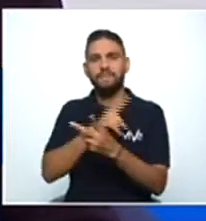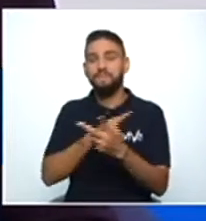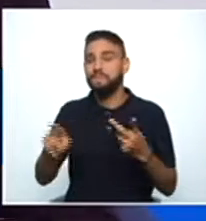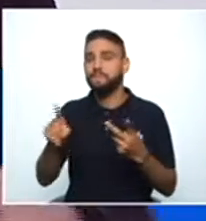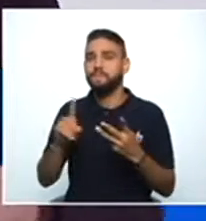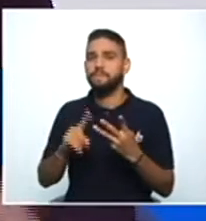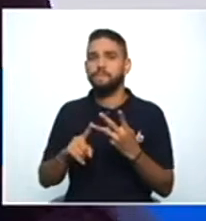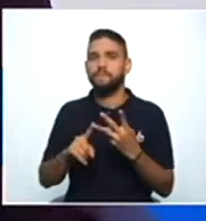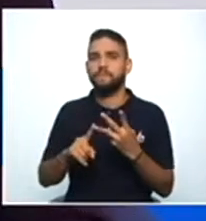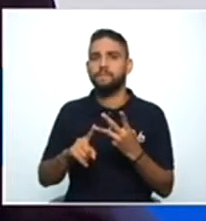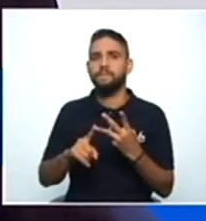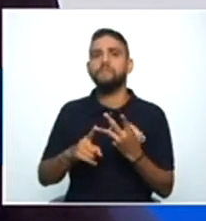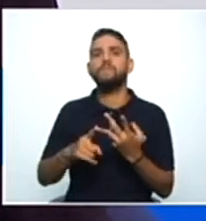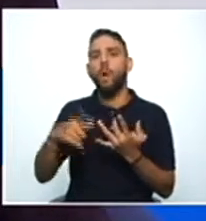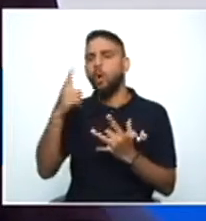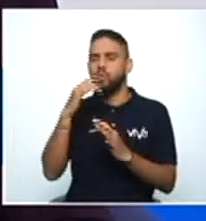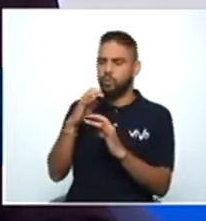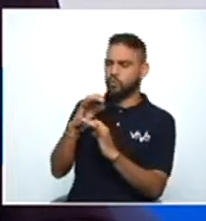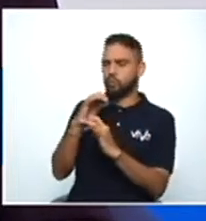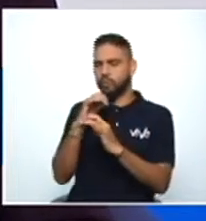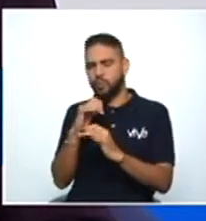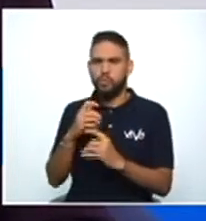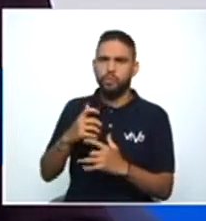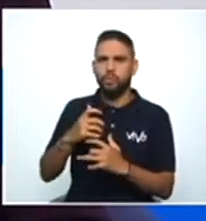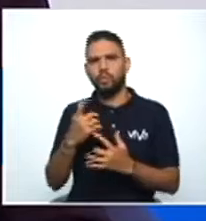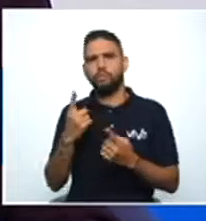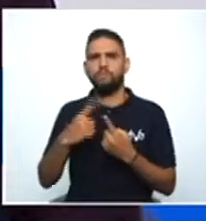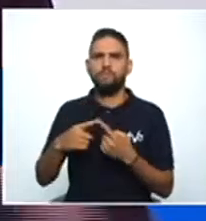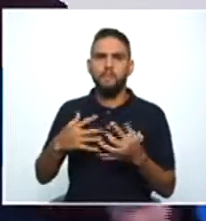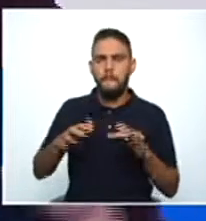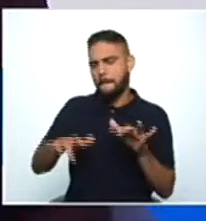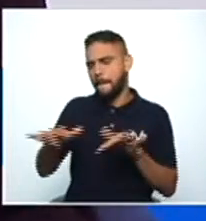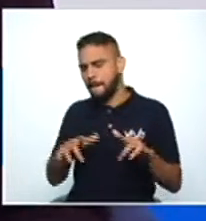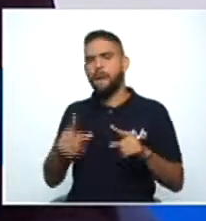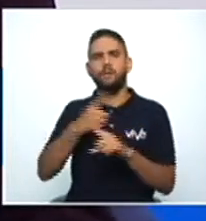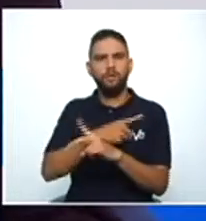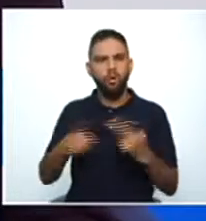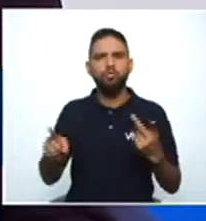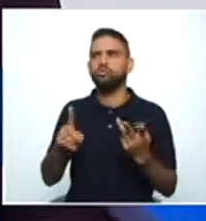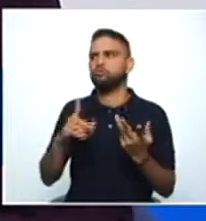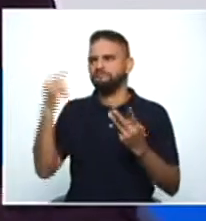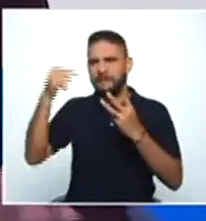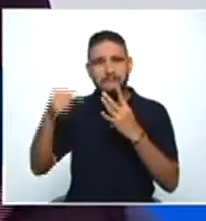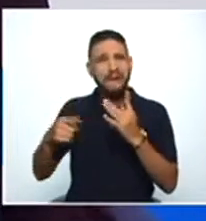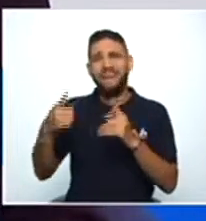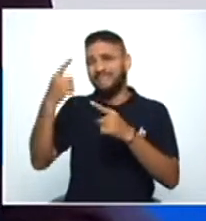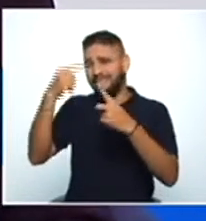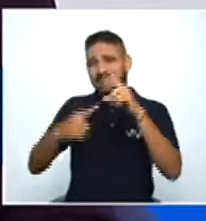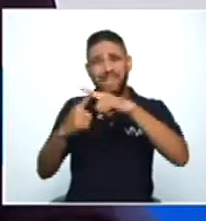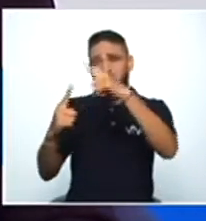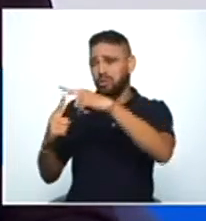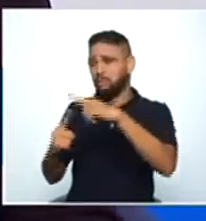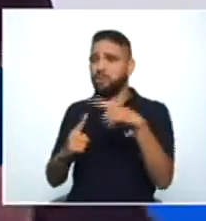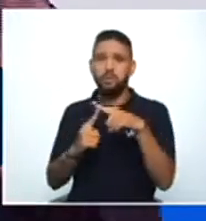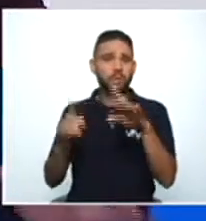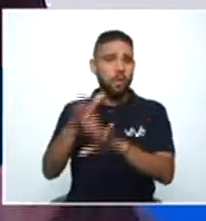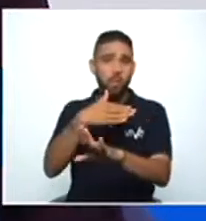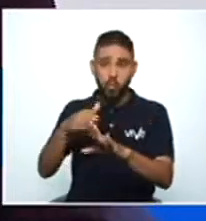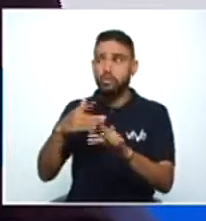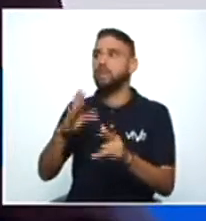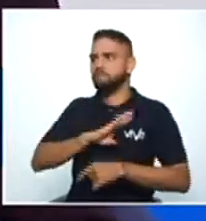trabajo luka vincent set de un jazzista de gran importancia en el contexto nacional si bien el centro de asia del disco entonces le brinda apoyo tanto artistas